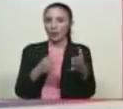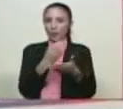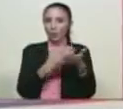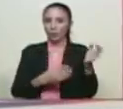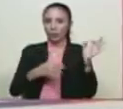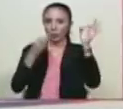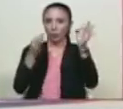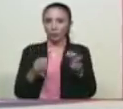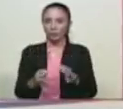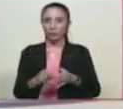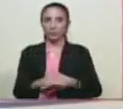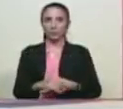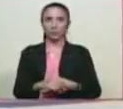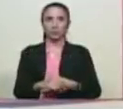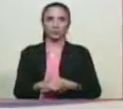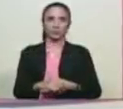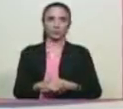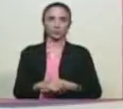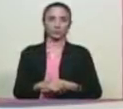protocolo, para que